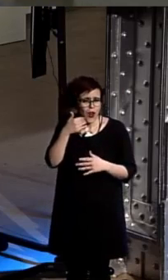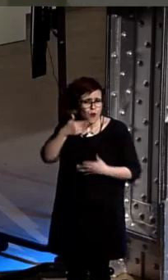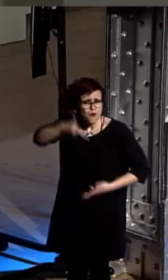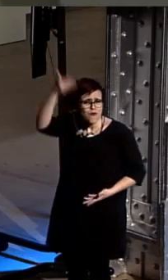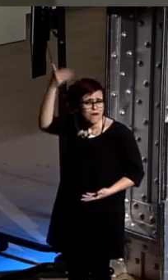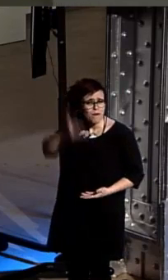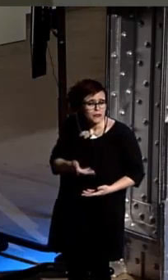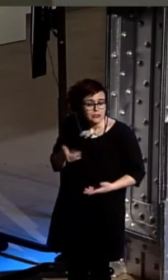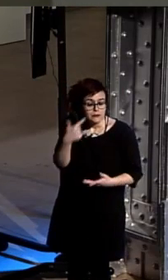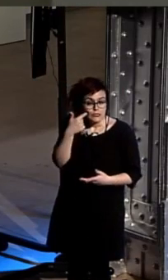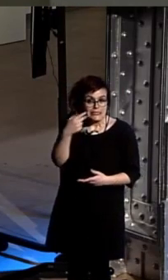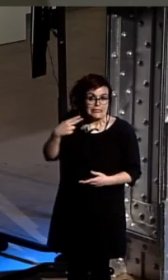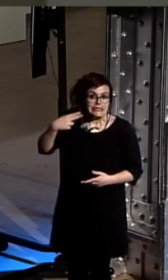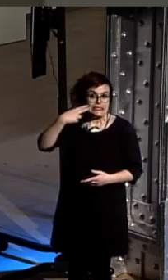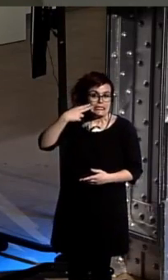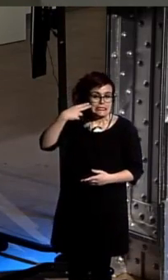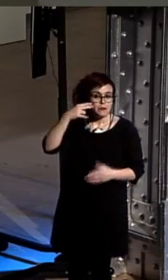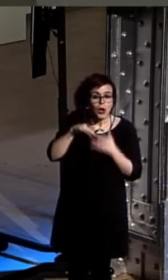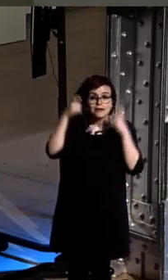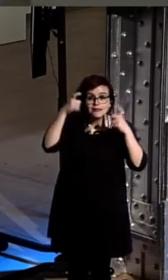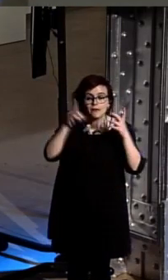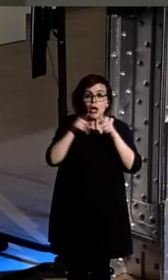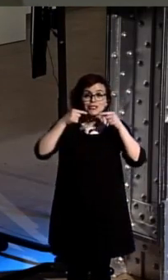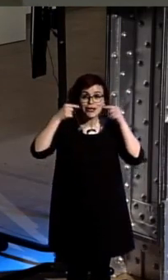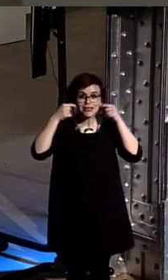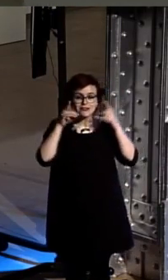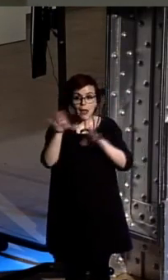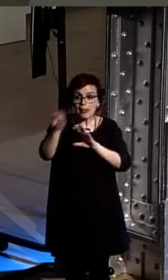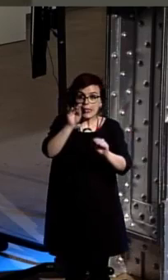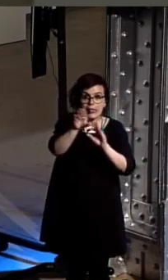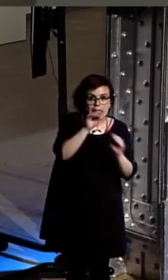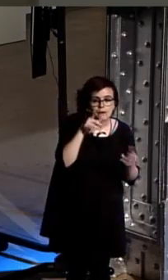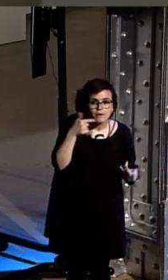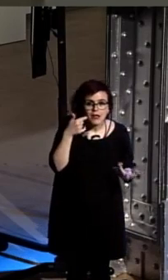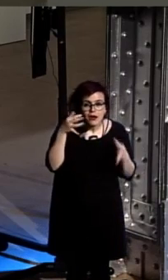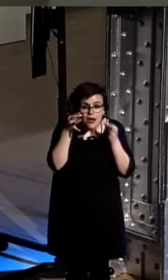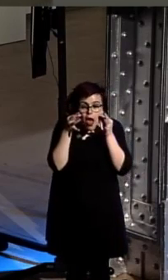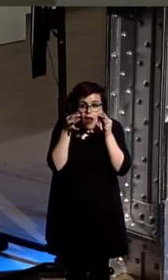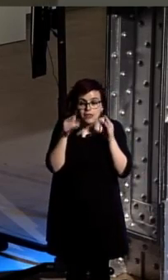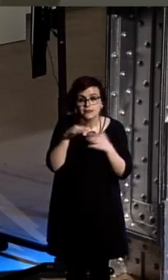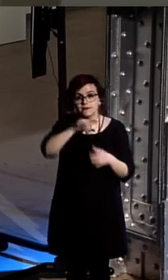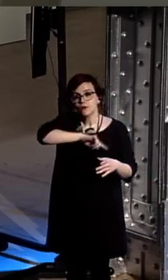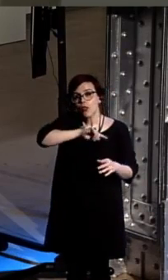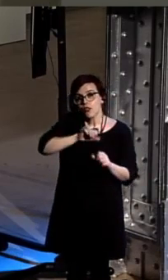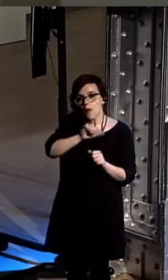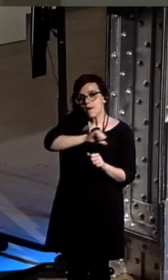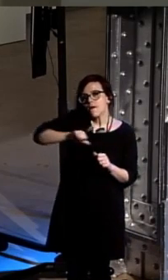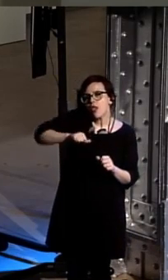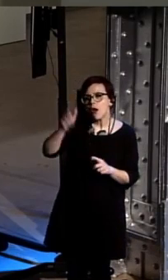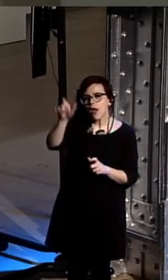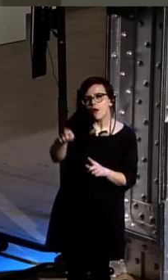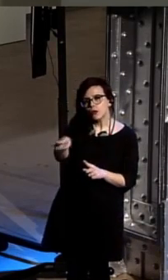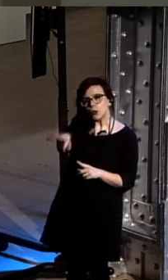que estamos intentando interpretar las sonrisas de todo el mundo. No viola eso la privacidad de la gente. El control mental también.